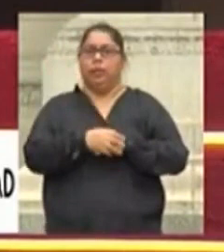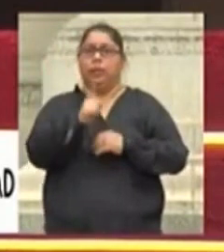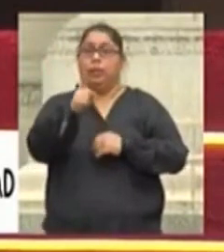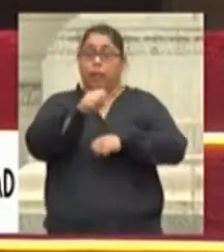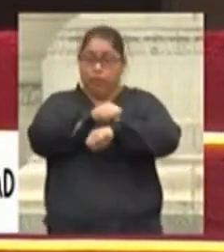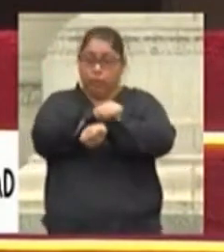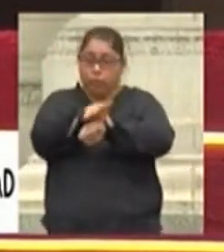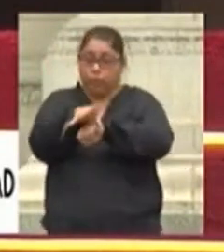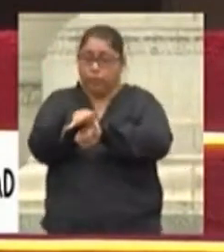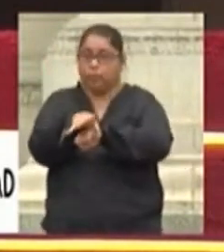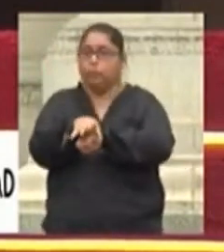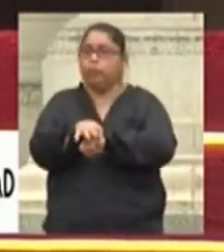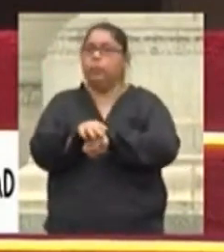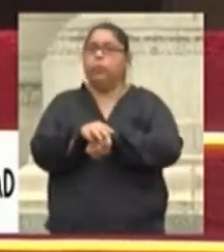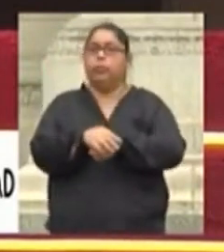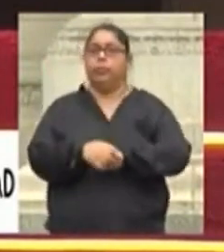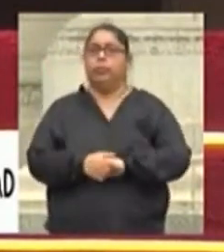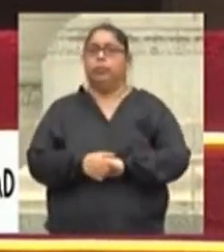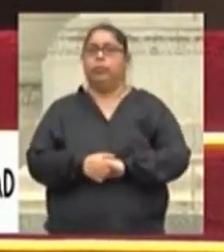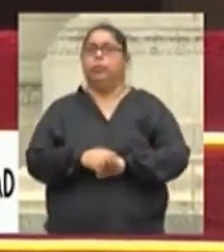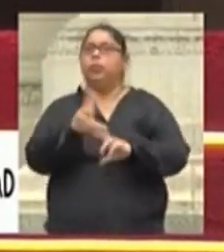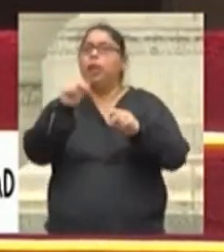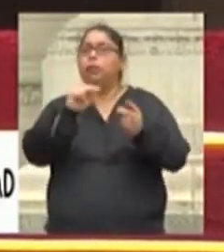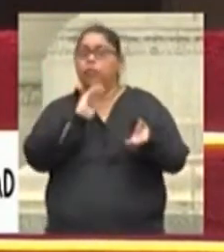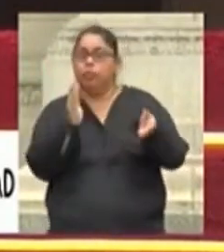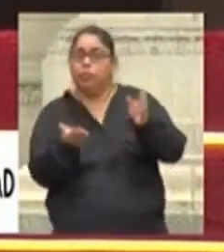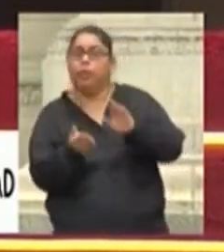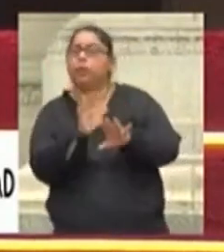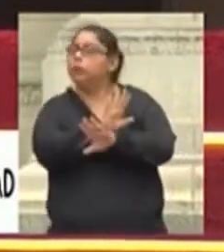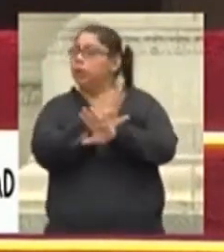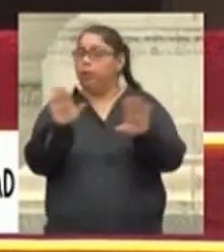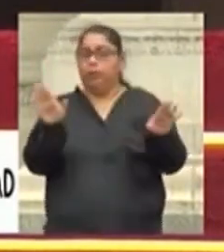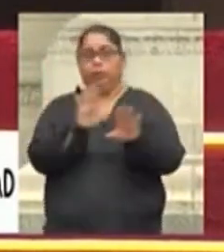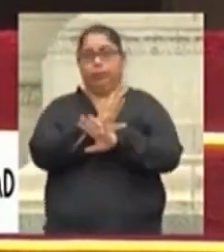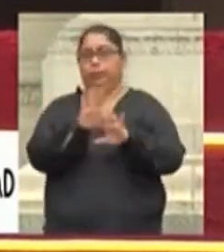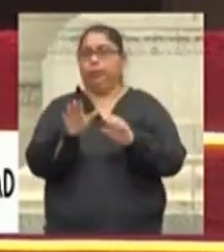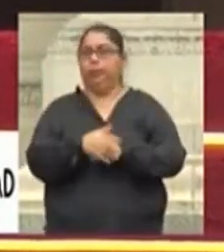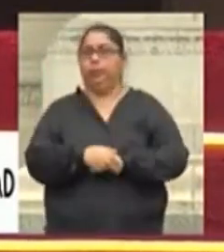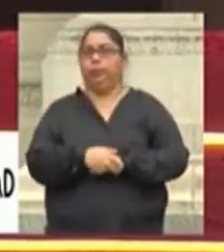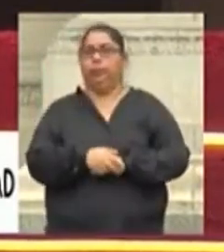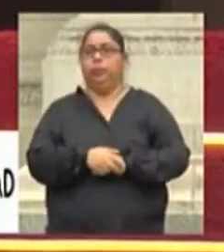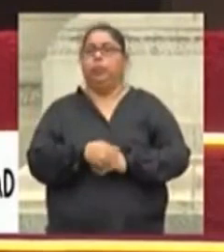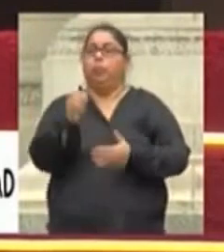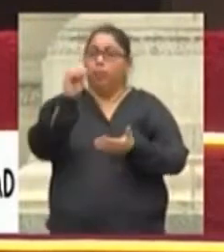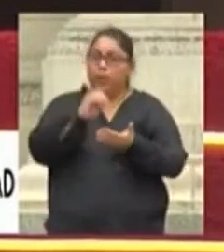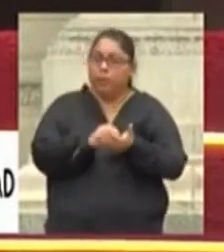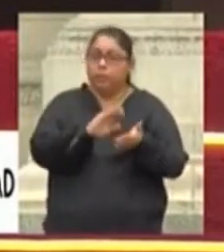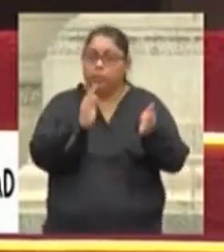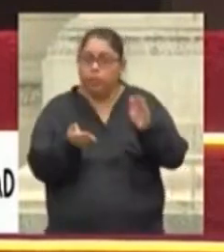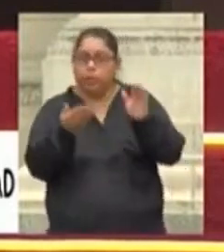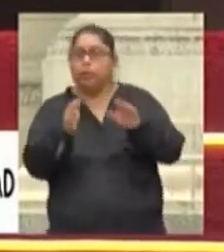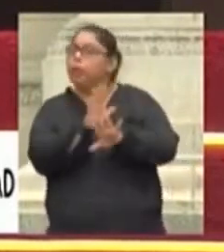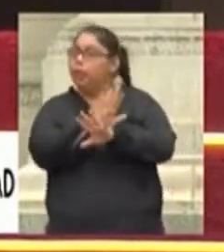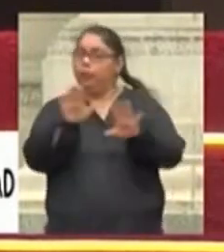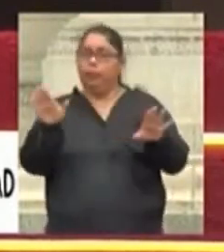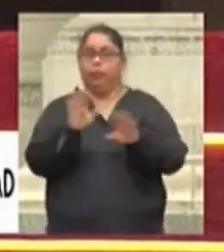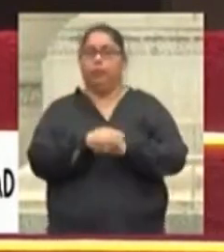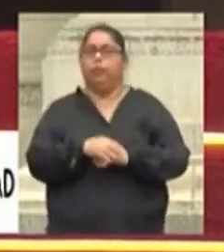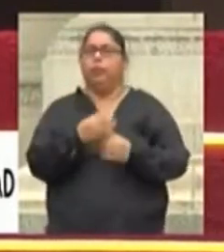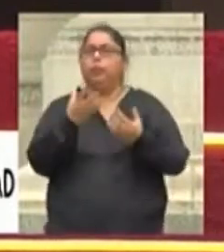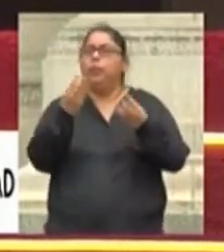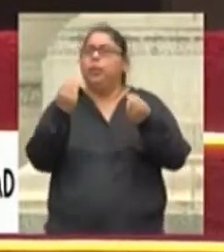perdón que el kobe no ya no arrebate más a nuestros hermanos ya no lleve más víctimas